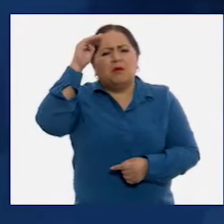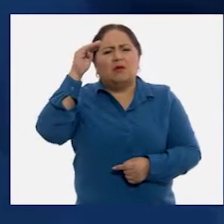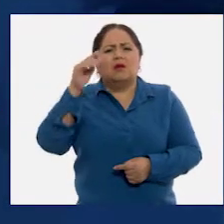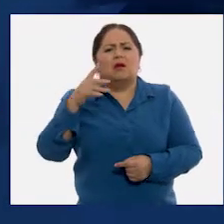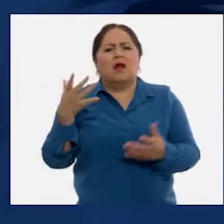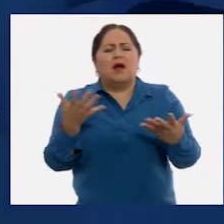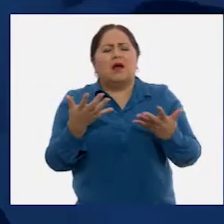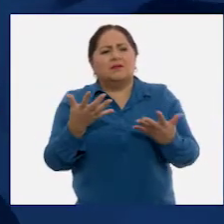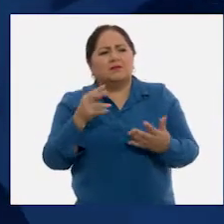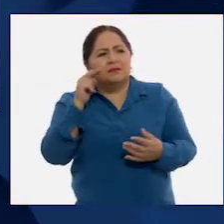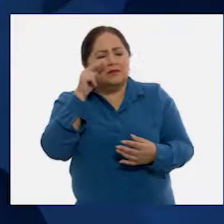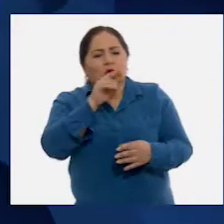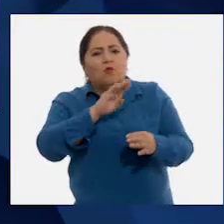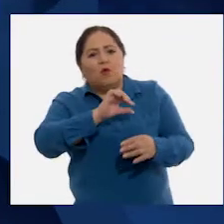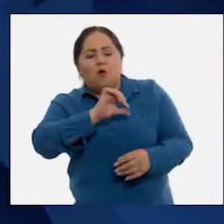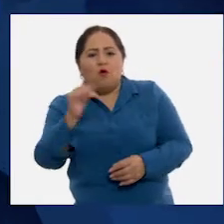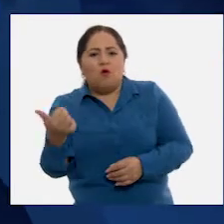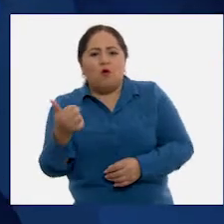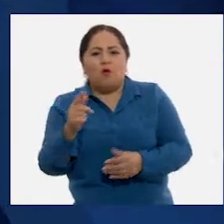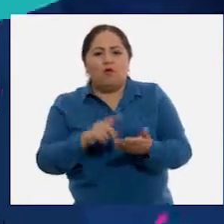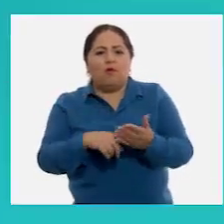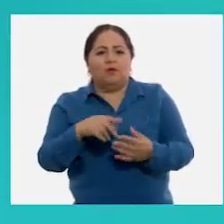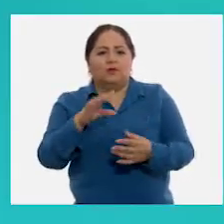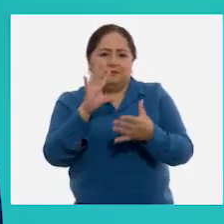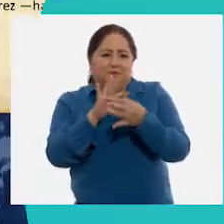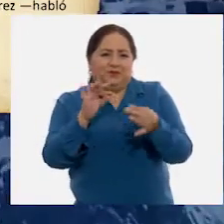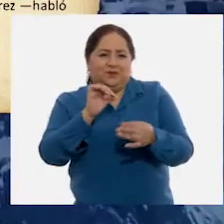haga alusión el siguiente diálogo?